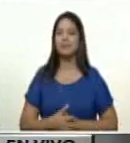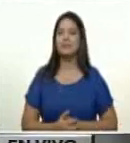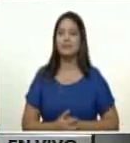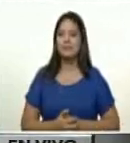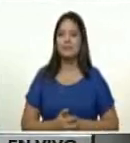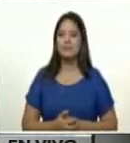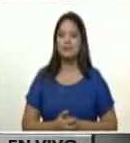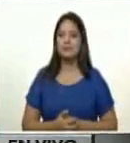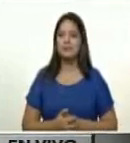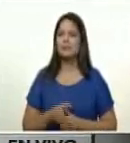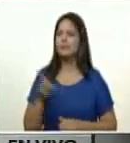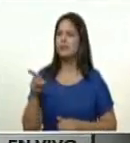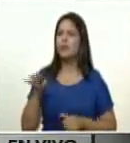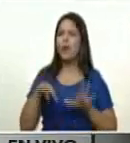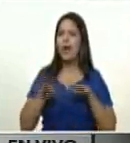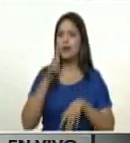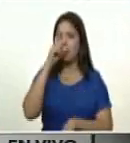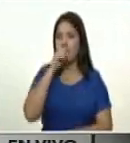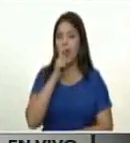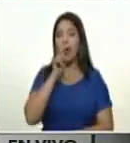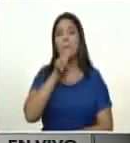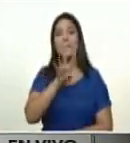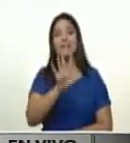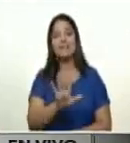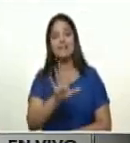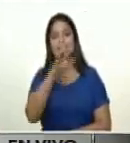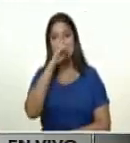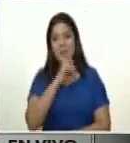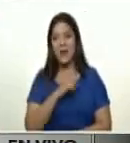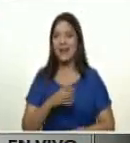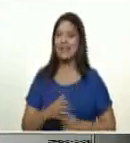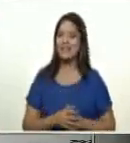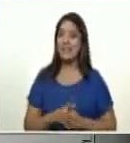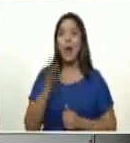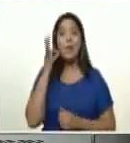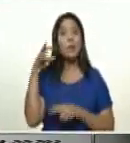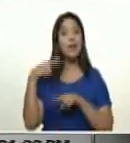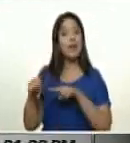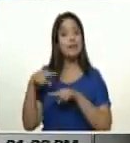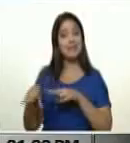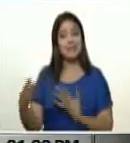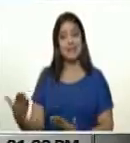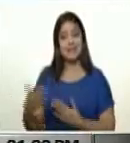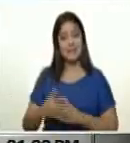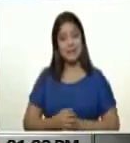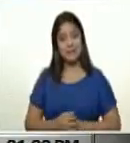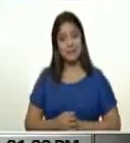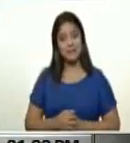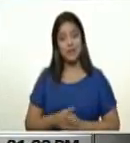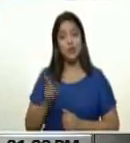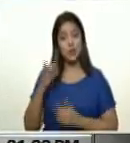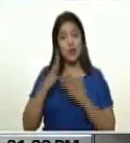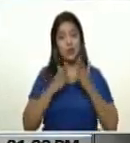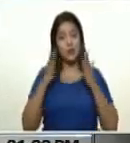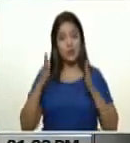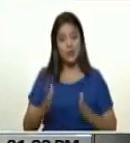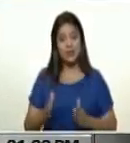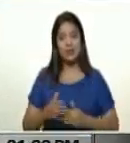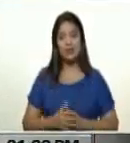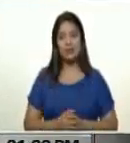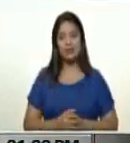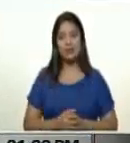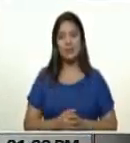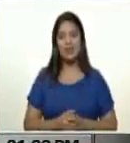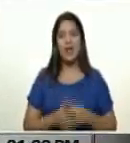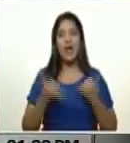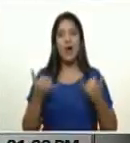Denis tiene ¿cuánto? ¿14 años? 25. Oye, mira, Denis es una niña. Denis, ¿tú eres estudiante?